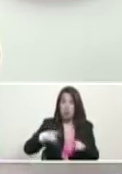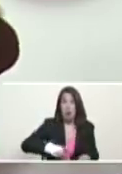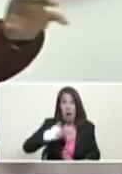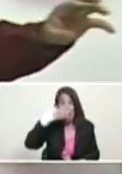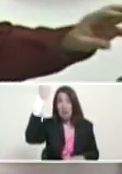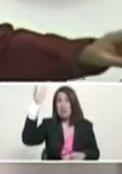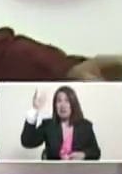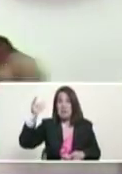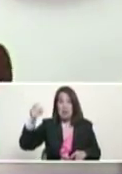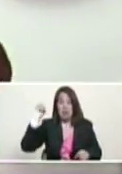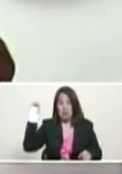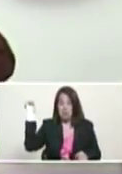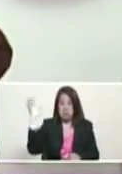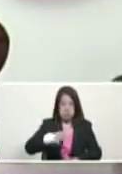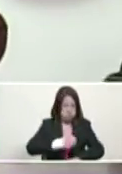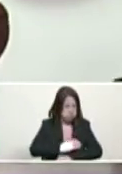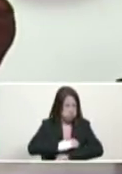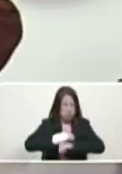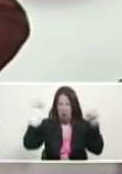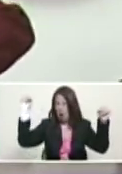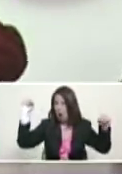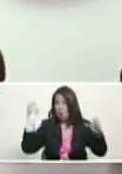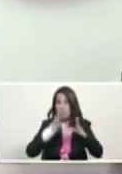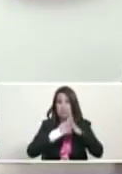y destruyen a todo el mundo.